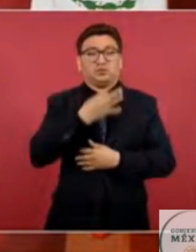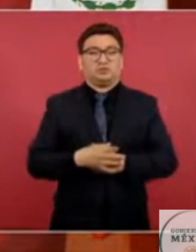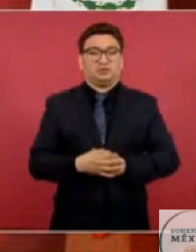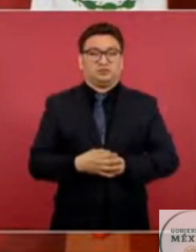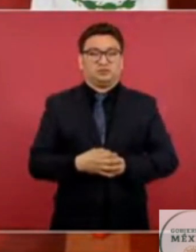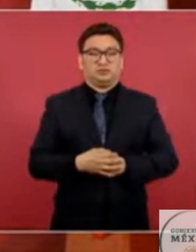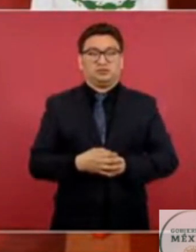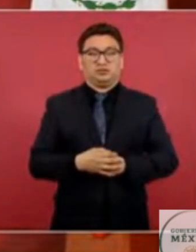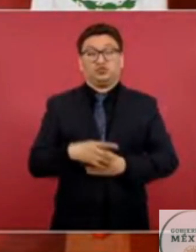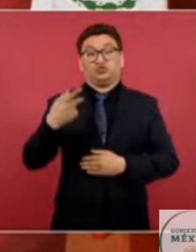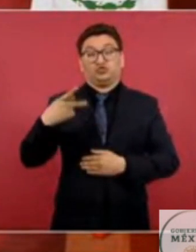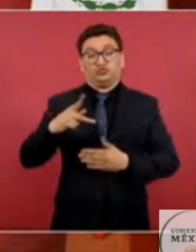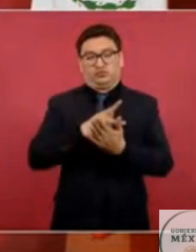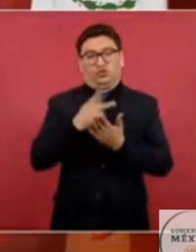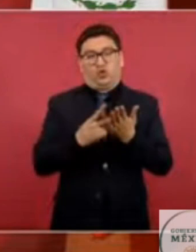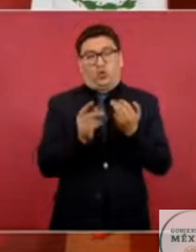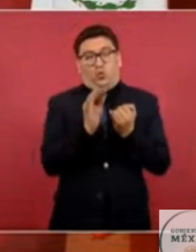los últimos de su programa